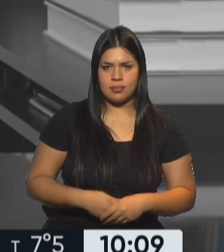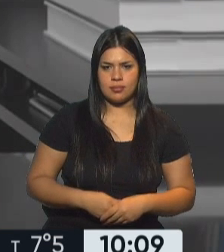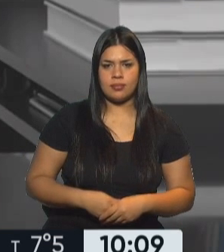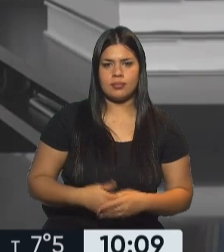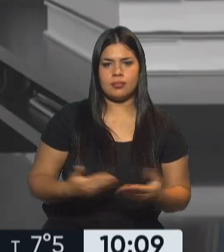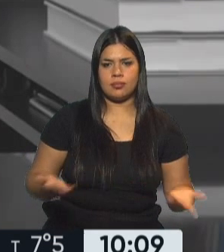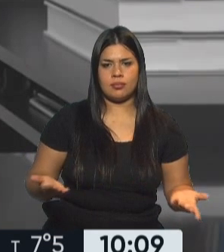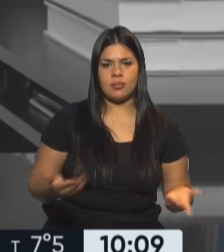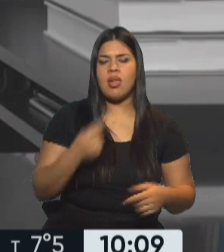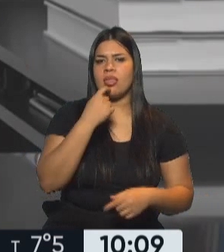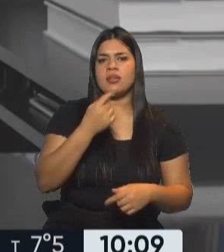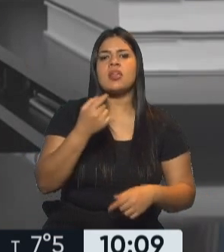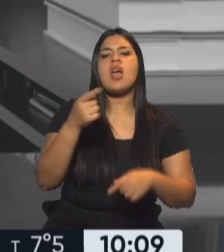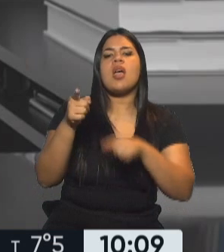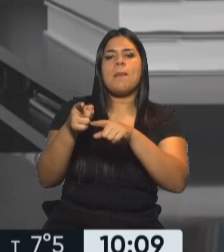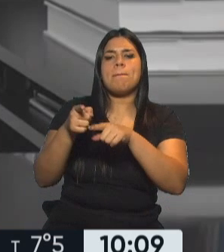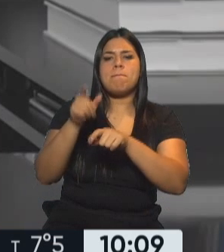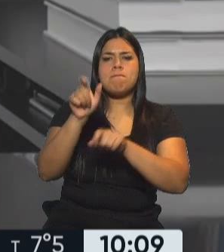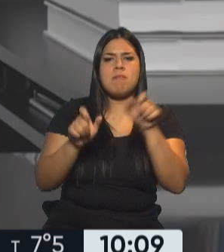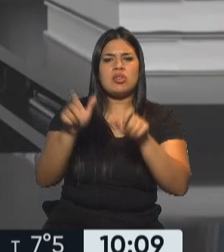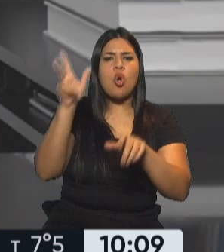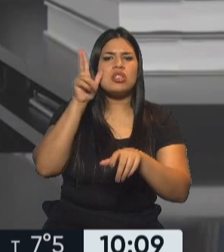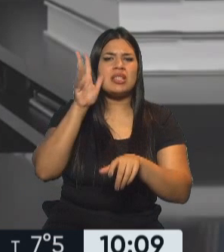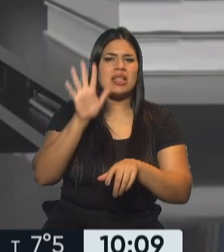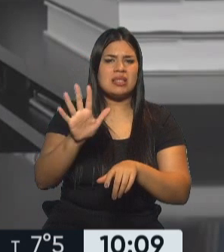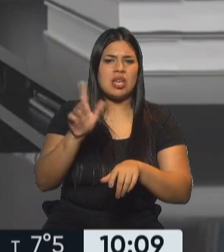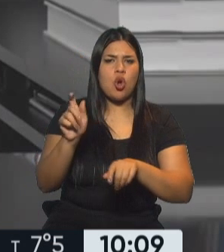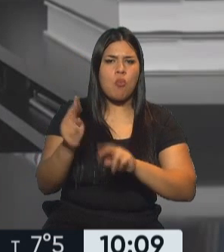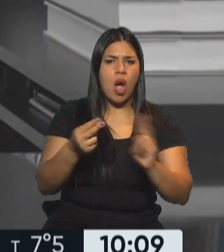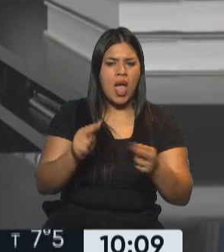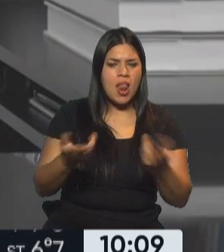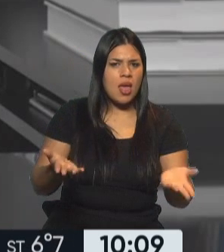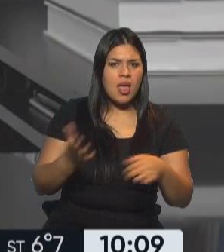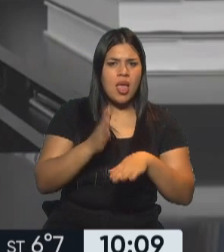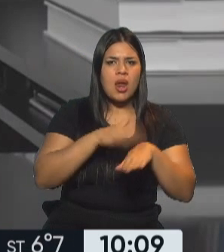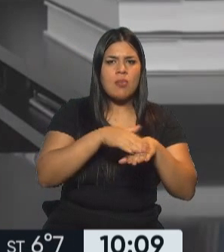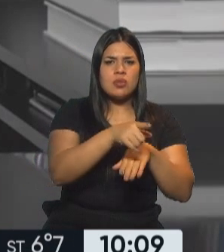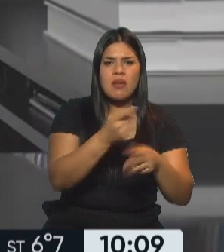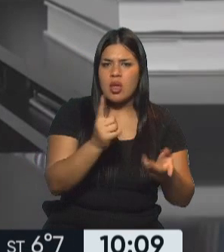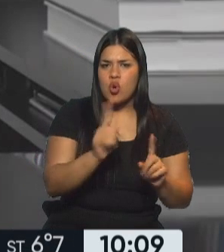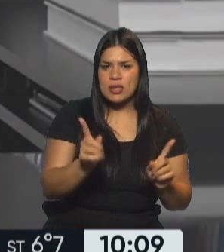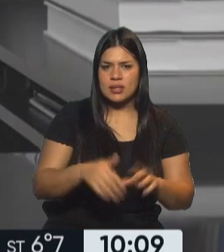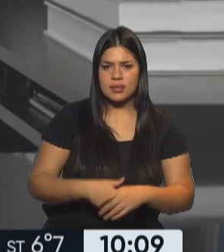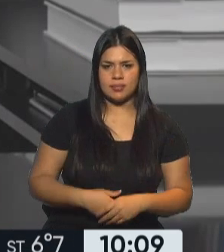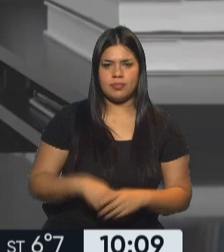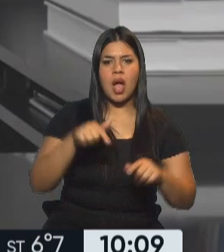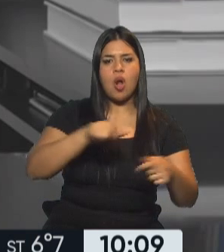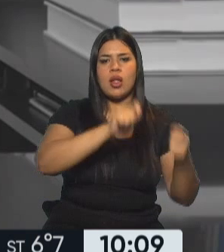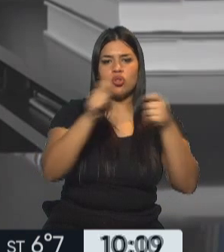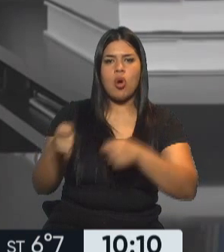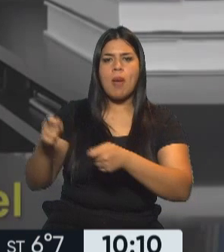como partícipe del asesinato de 85 personas. El caso ha pasado ahora a la Cámara de